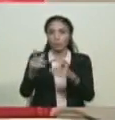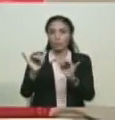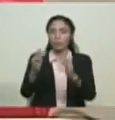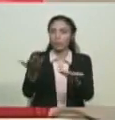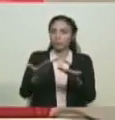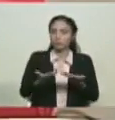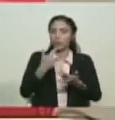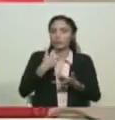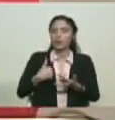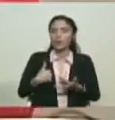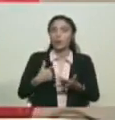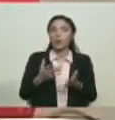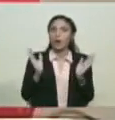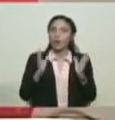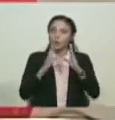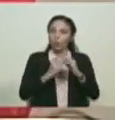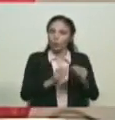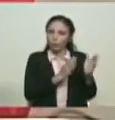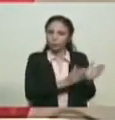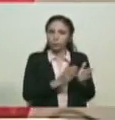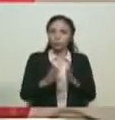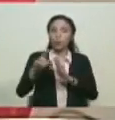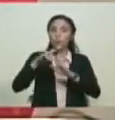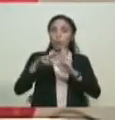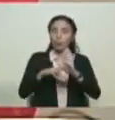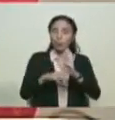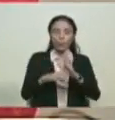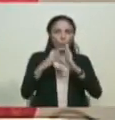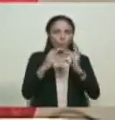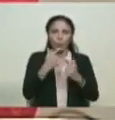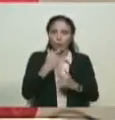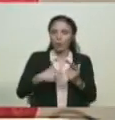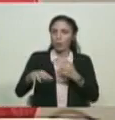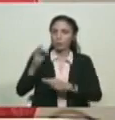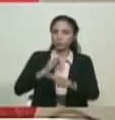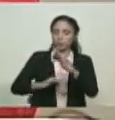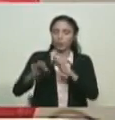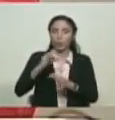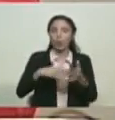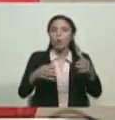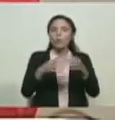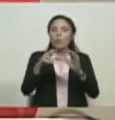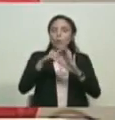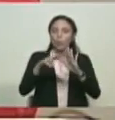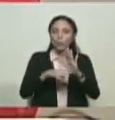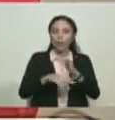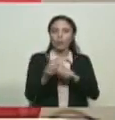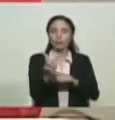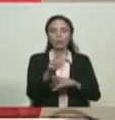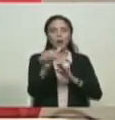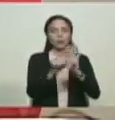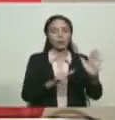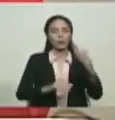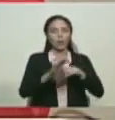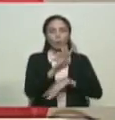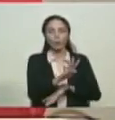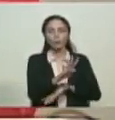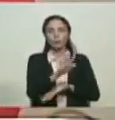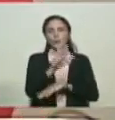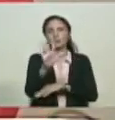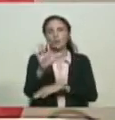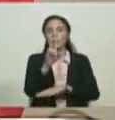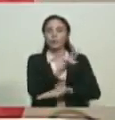decir que estamos cumpliendo estrictamente lo que están en los estatutos del partido artículos 45 28